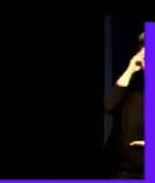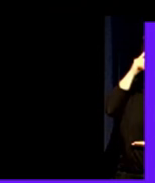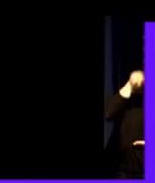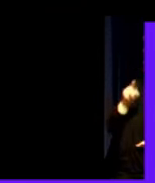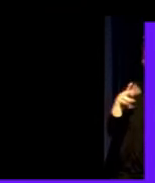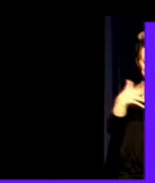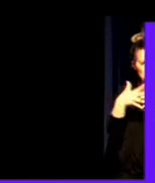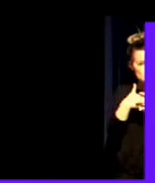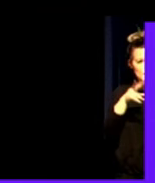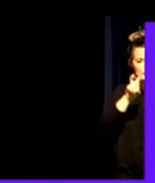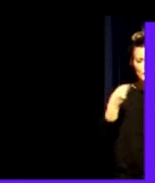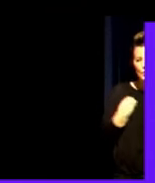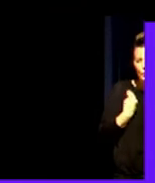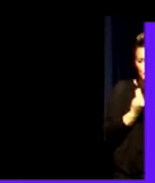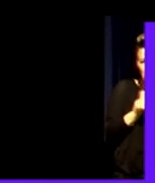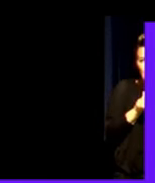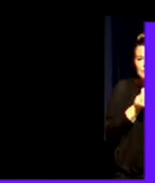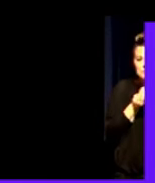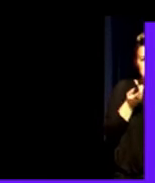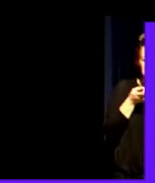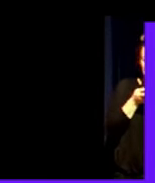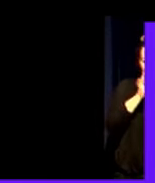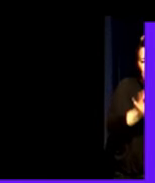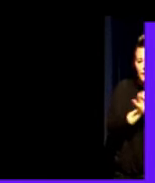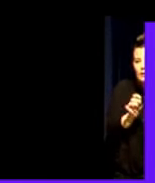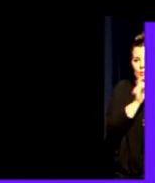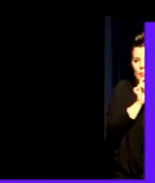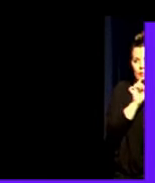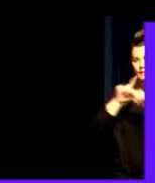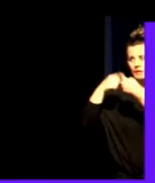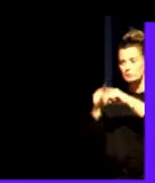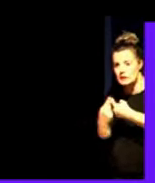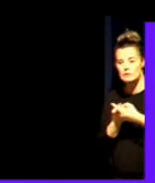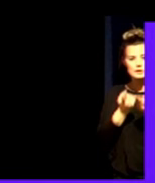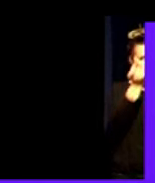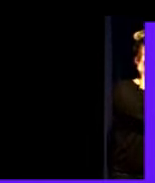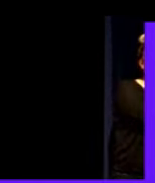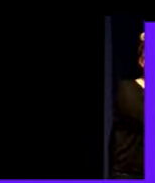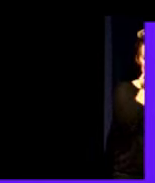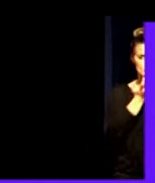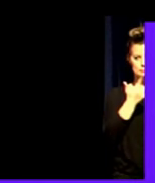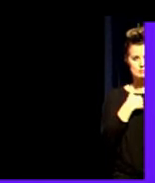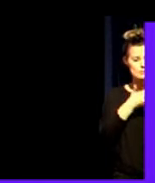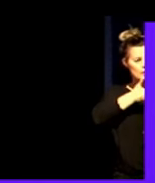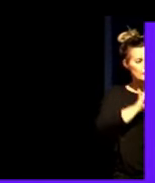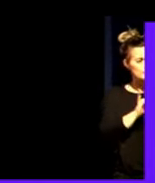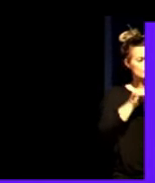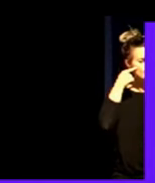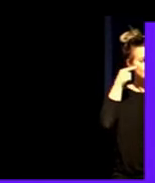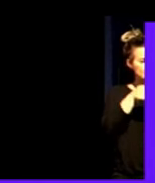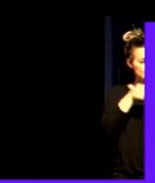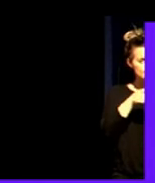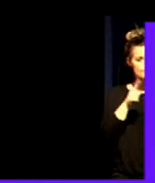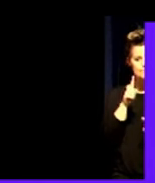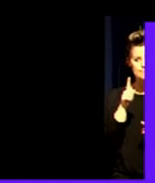estructura de convivencia con las personas, con las familias, con el alumnado que tengo, para hacer posible